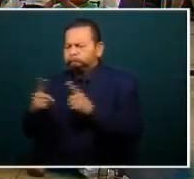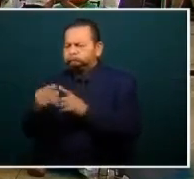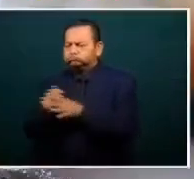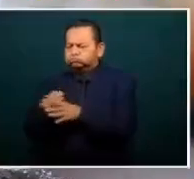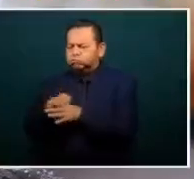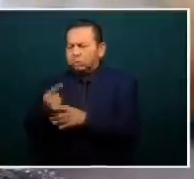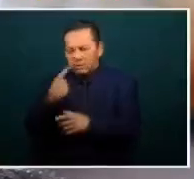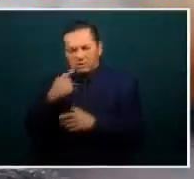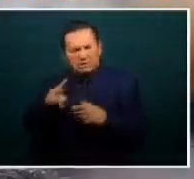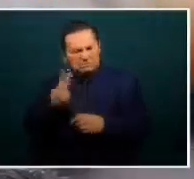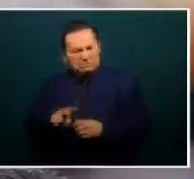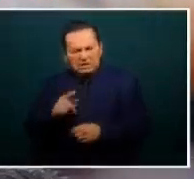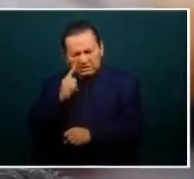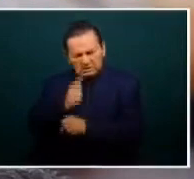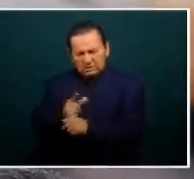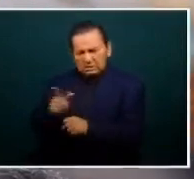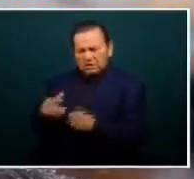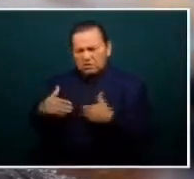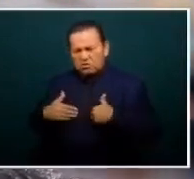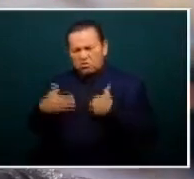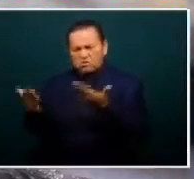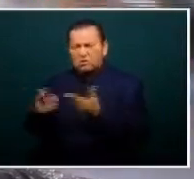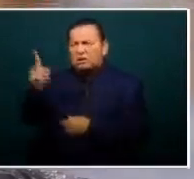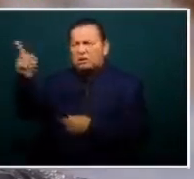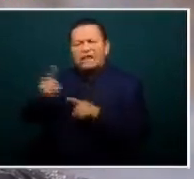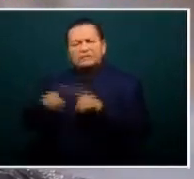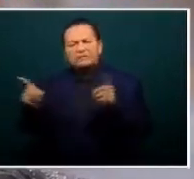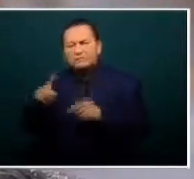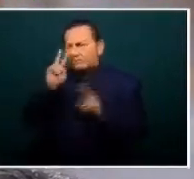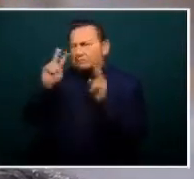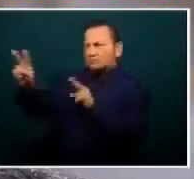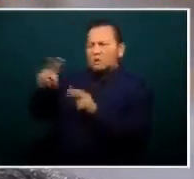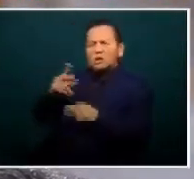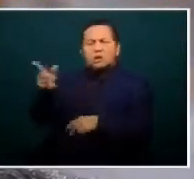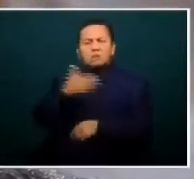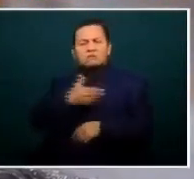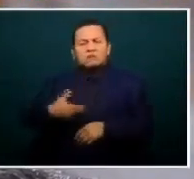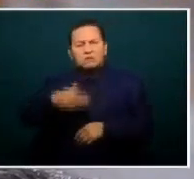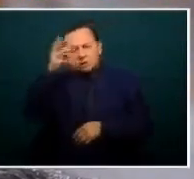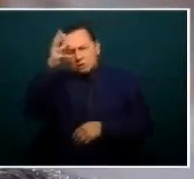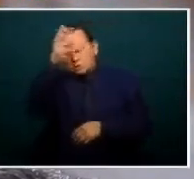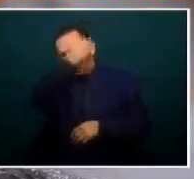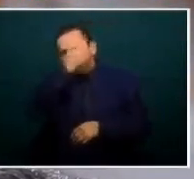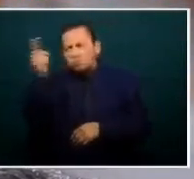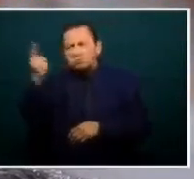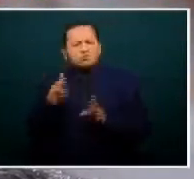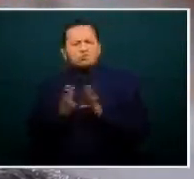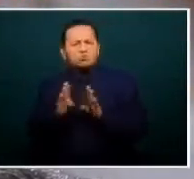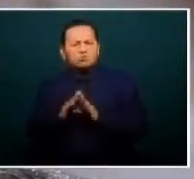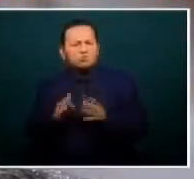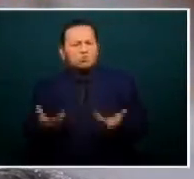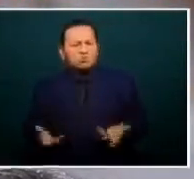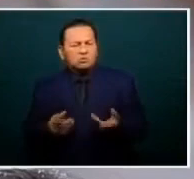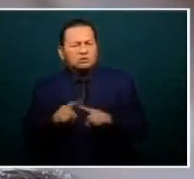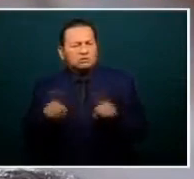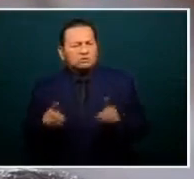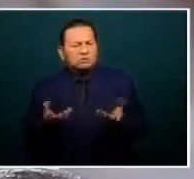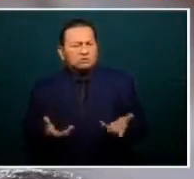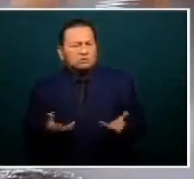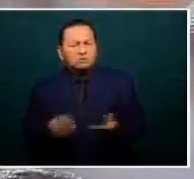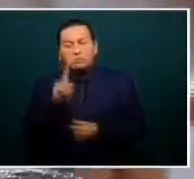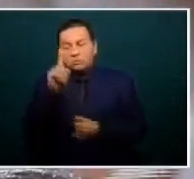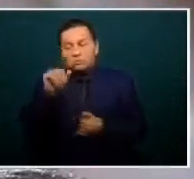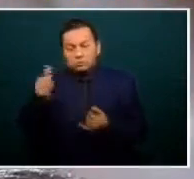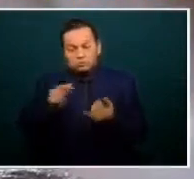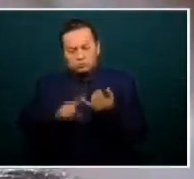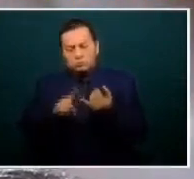hemos visto, la postura que ha tomado el mandatario estadounidense What do en you este y varios base temas? your confidence that ¿cómo there is